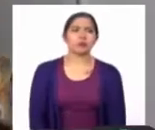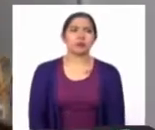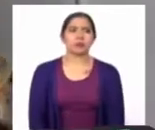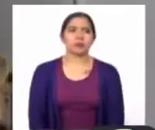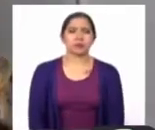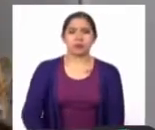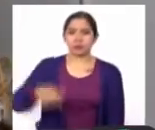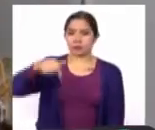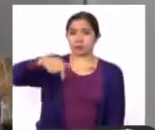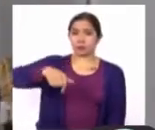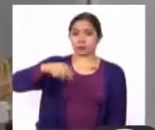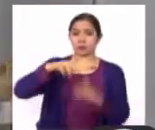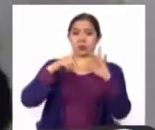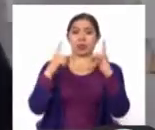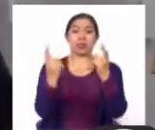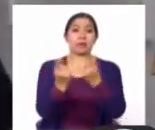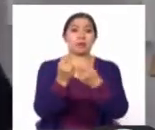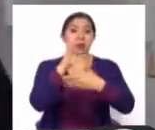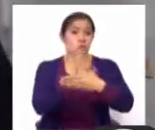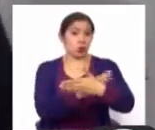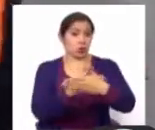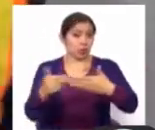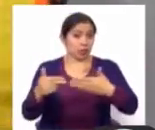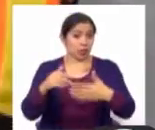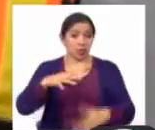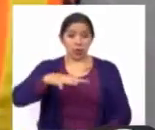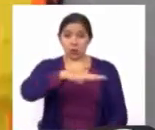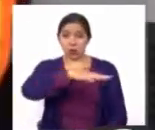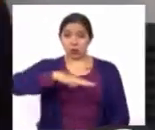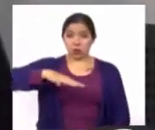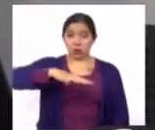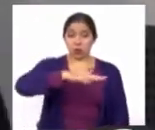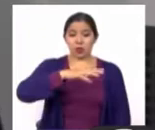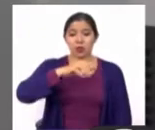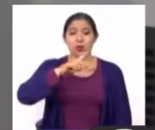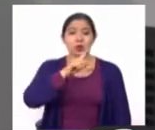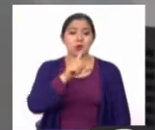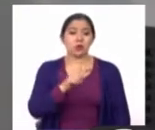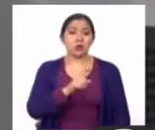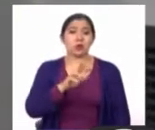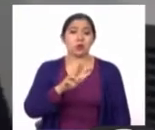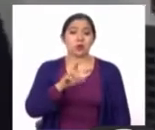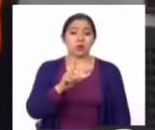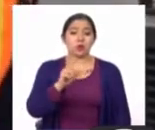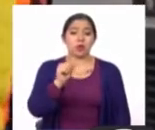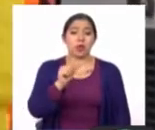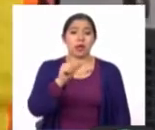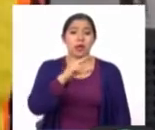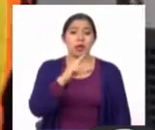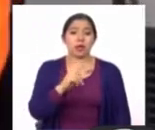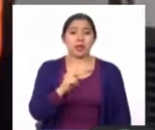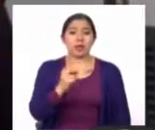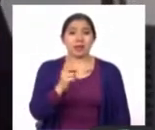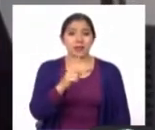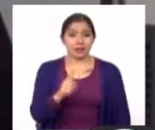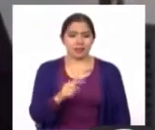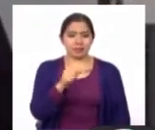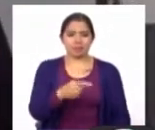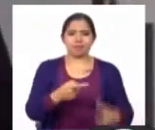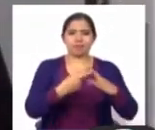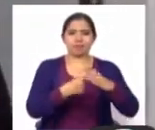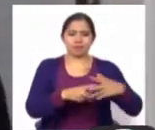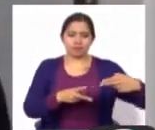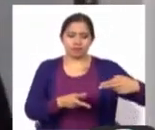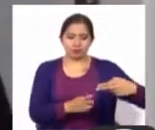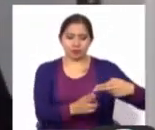Y en el departamento de Chuquisaca, en el municipio de Sudáñez, hoy se inauguró la fábrica de envases de vidrio, el cual tiene una inversión